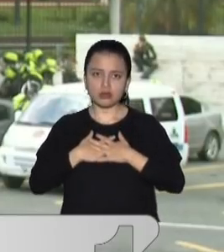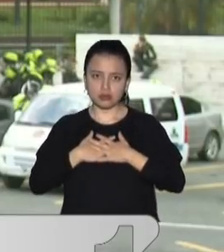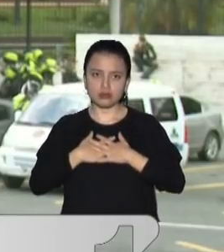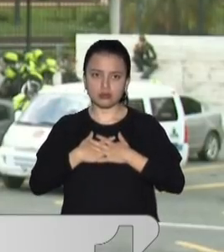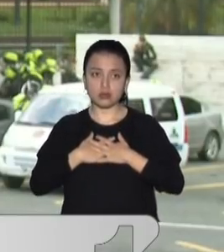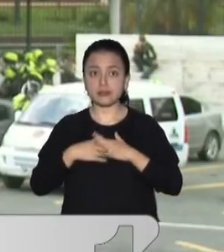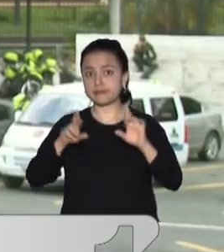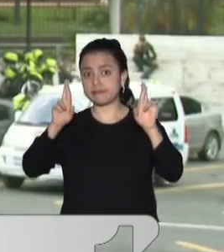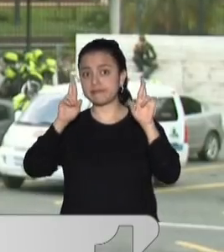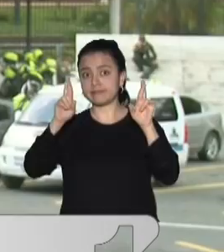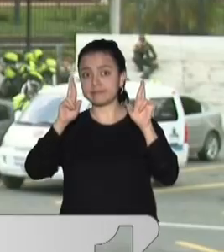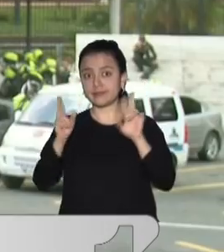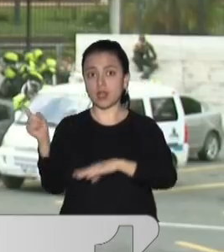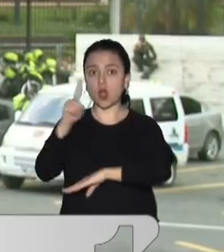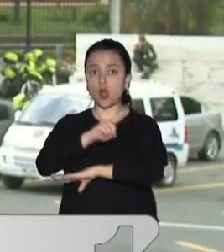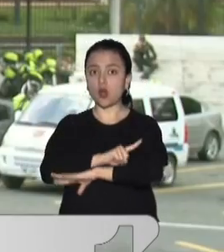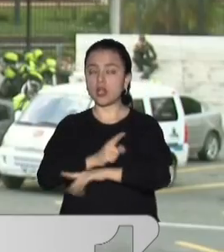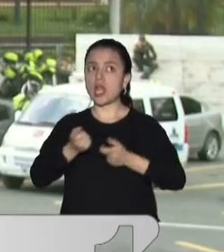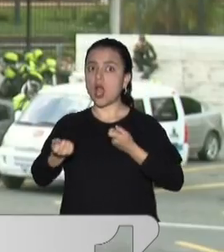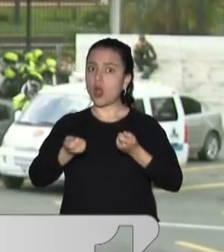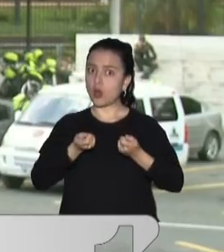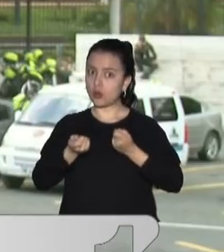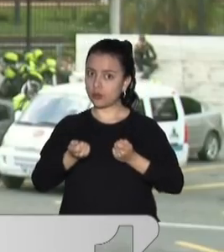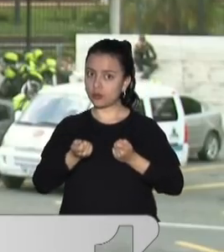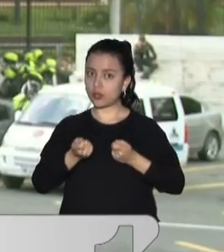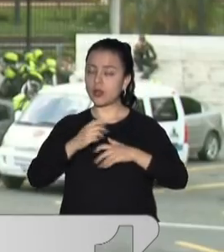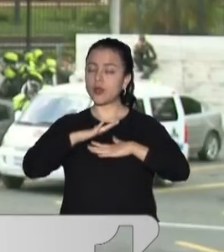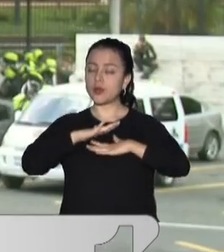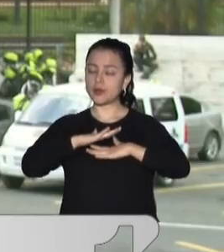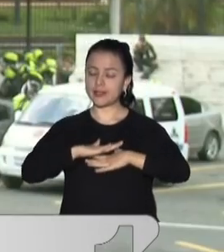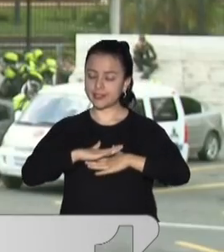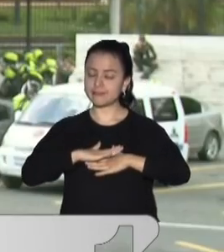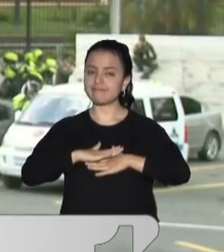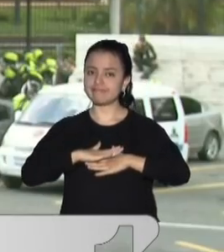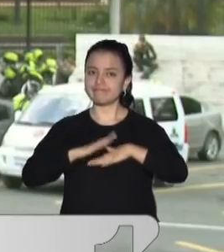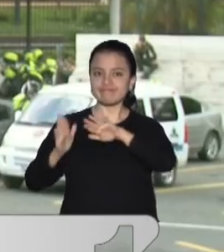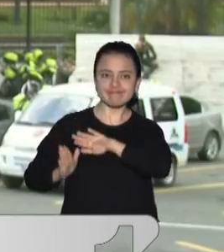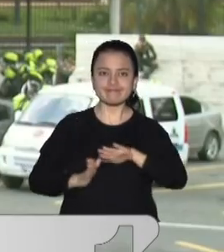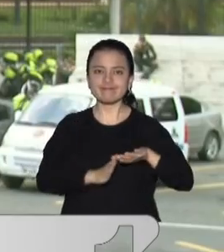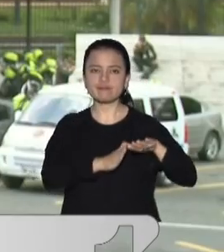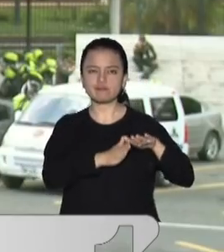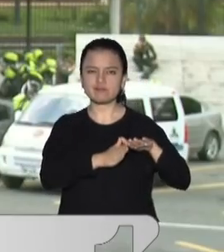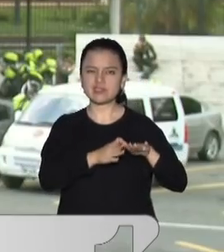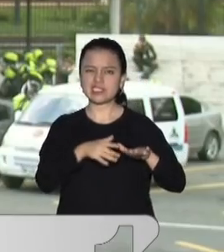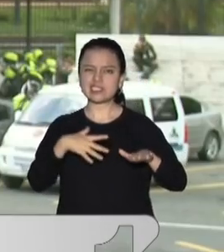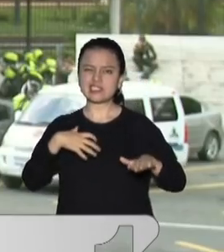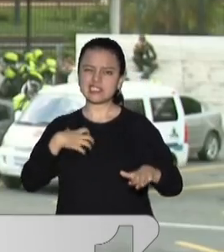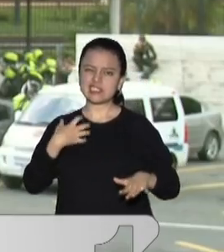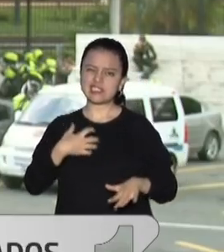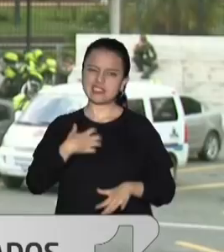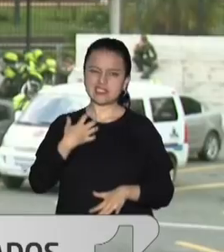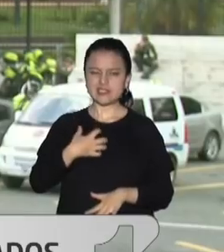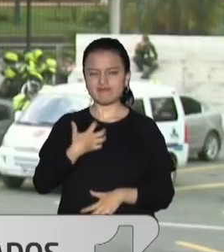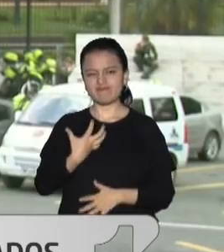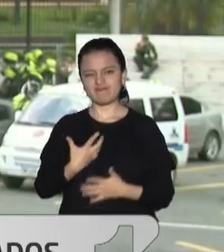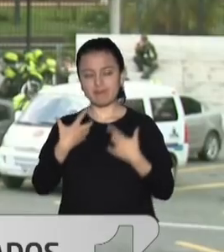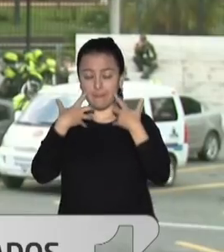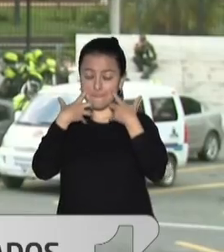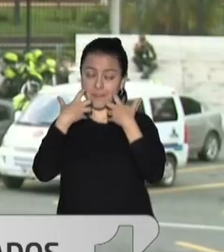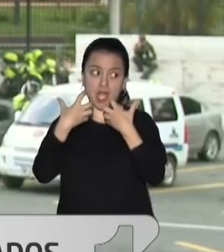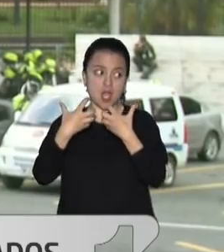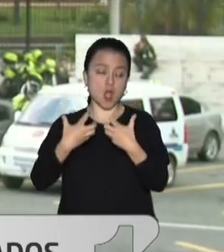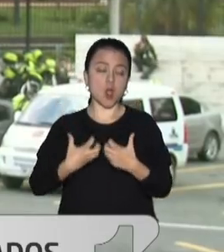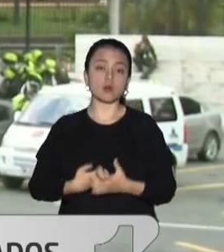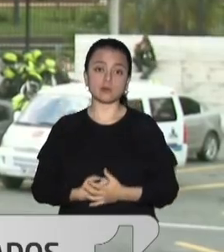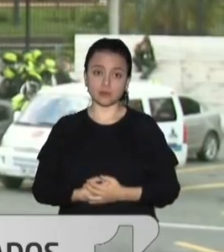ojalá en el transcurso del día se mantenga así en completa calma. Por otro lado, hay indignación por parte de un video que